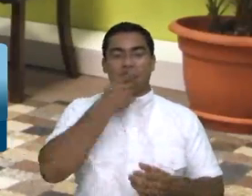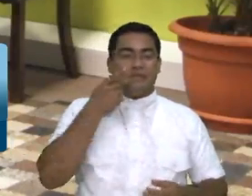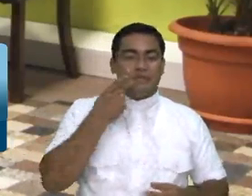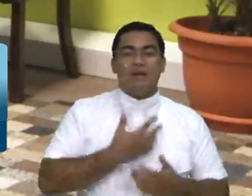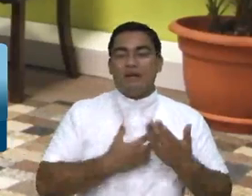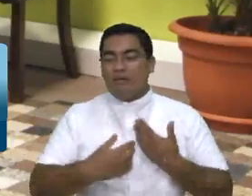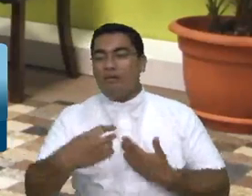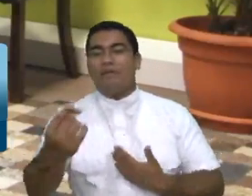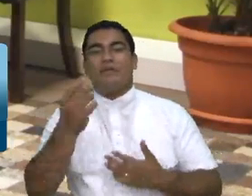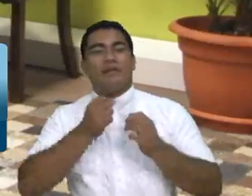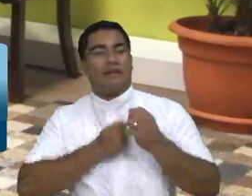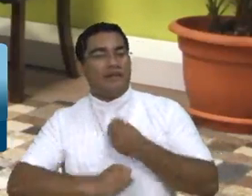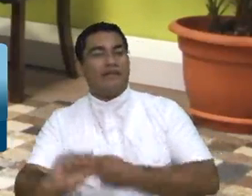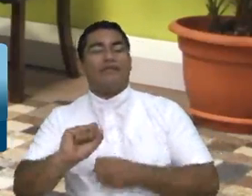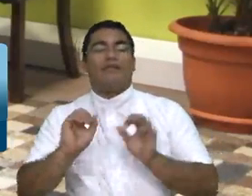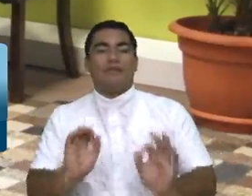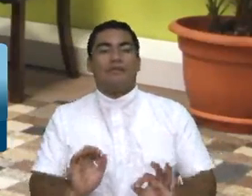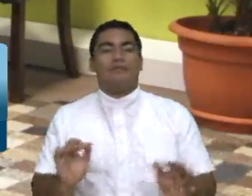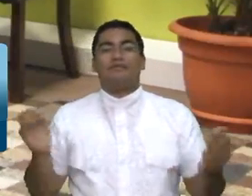a nivel genético y